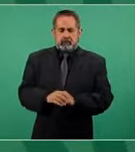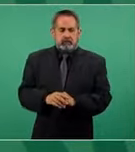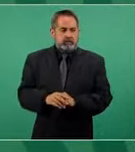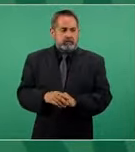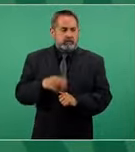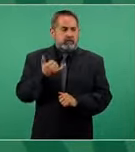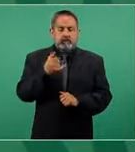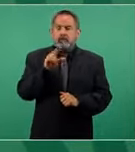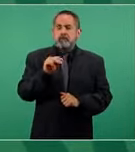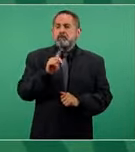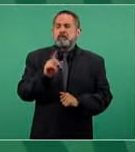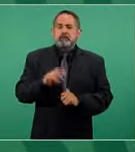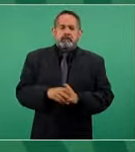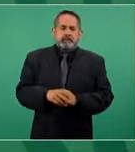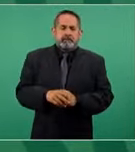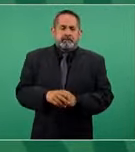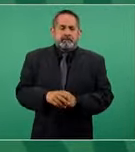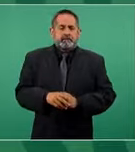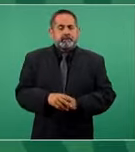no es nuestro